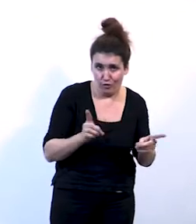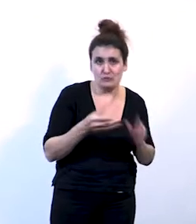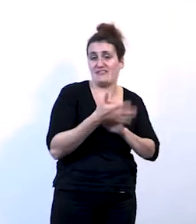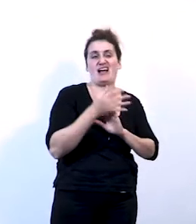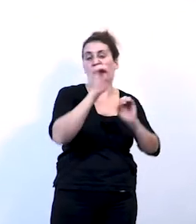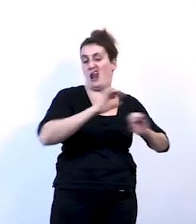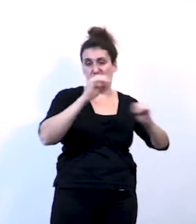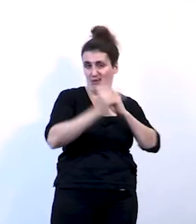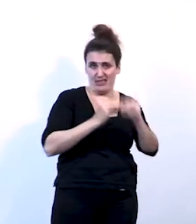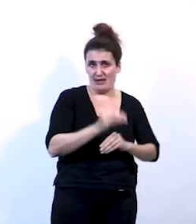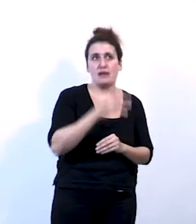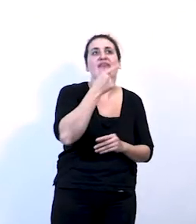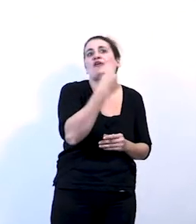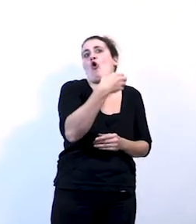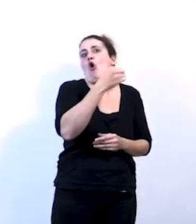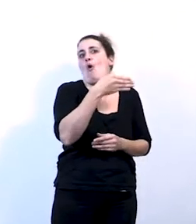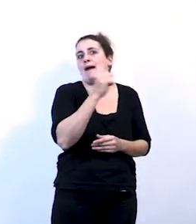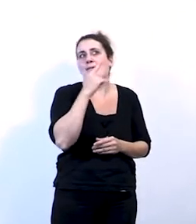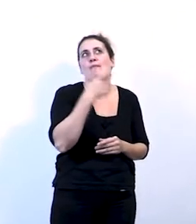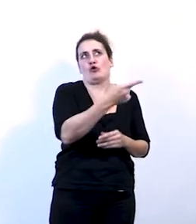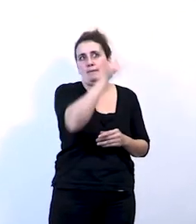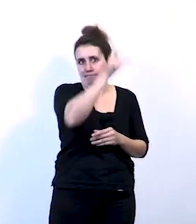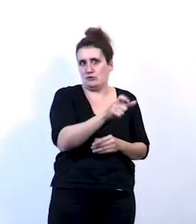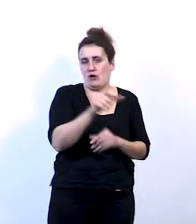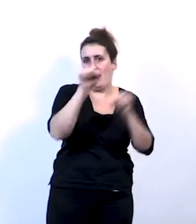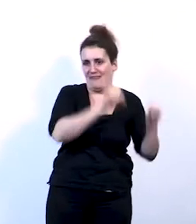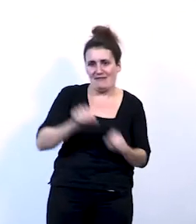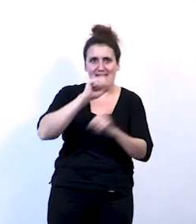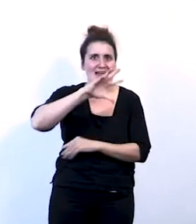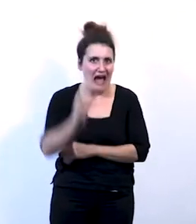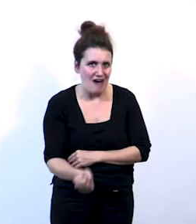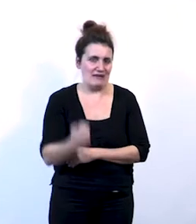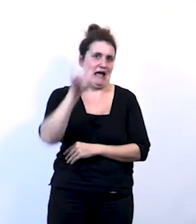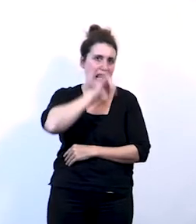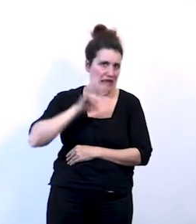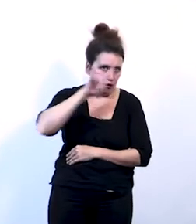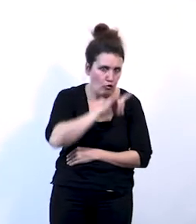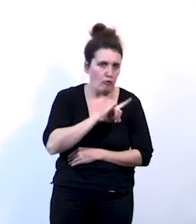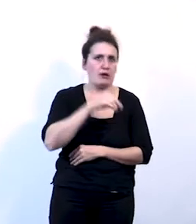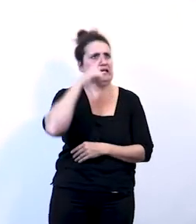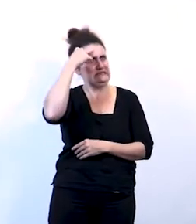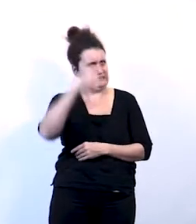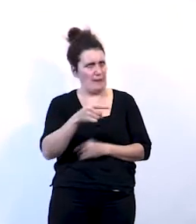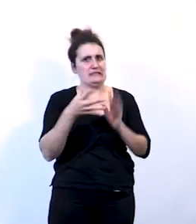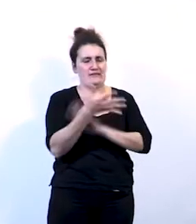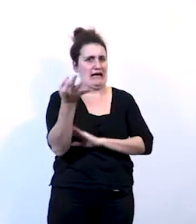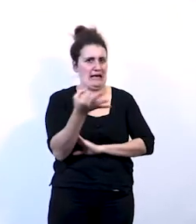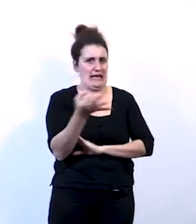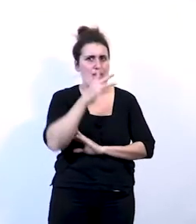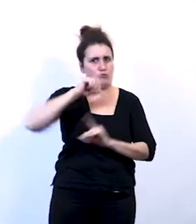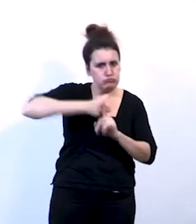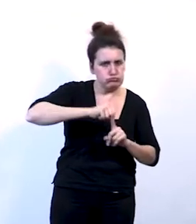digo que Obama porque es descendiente de África, negro, y sabe qué quiere decir estar bajo